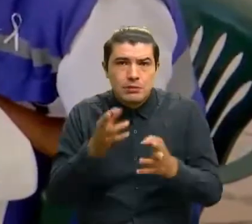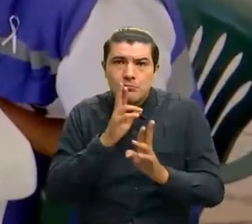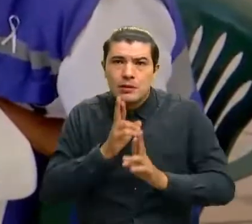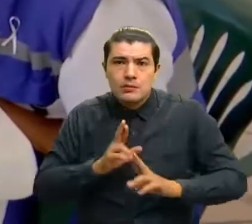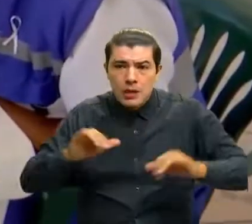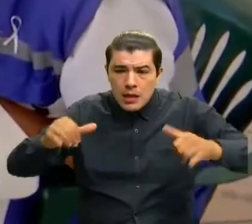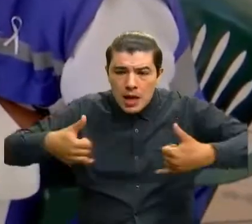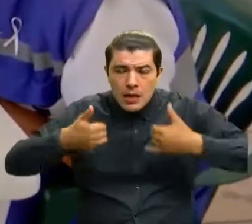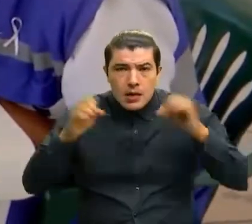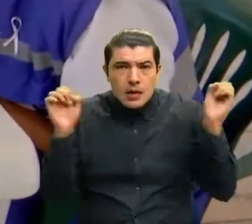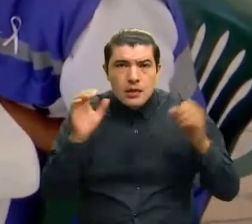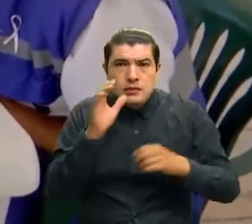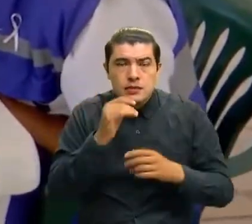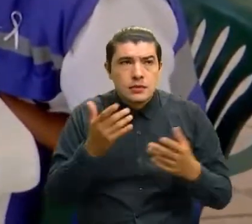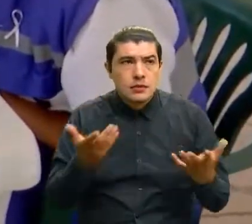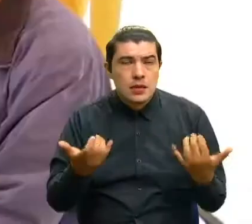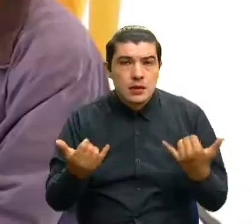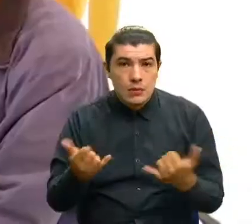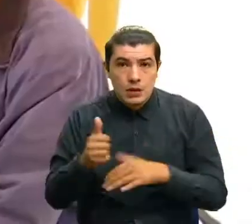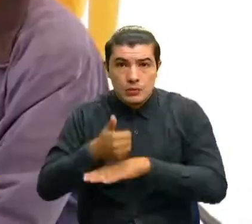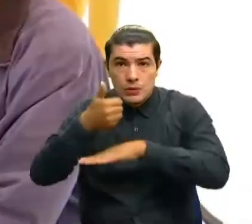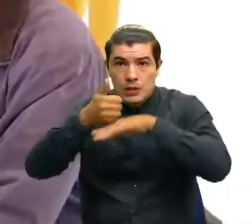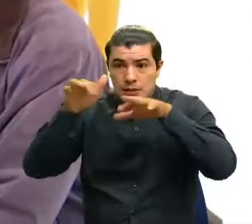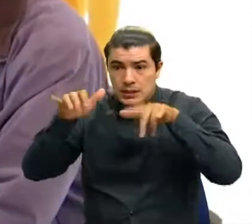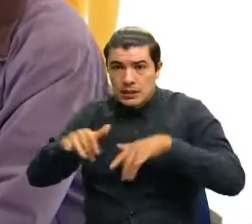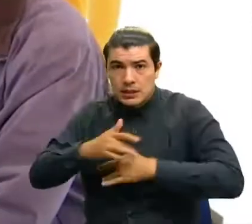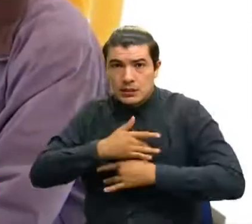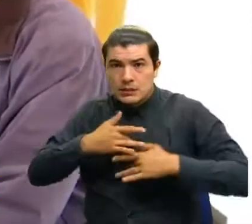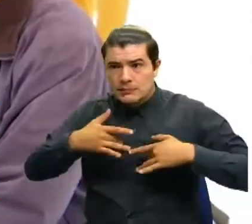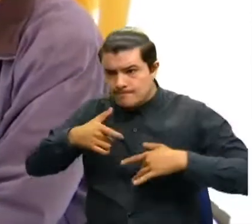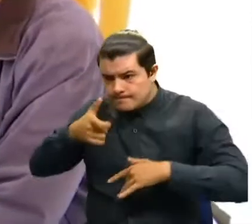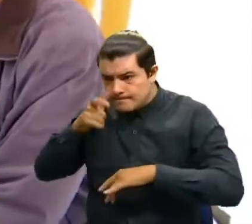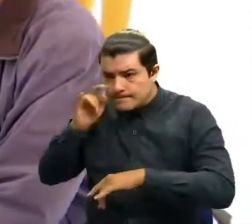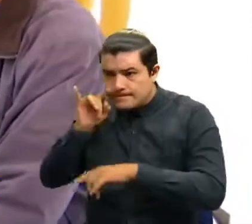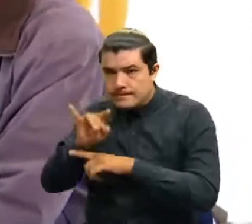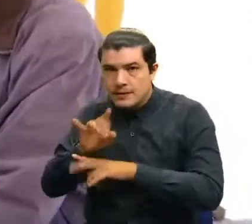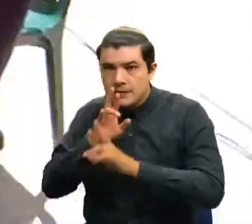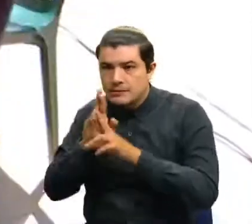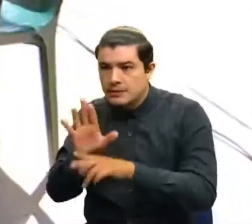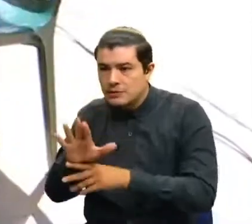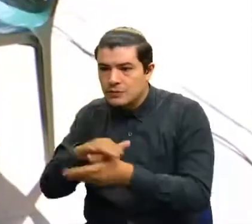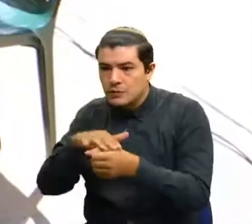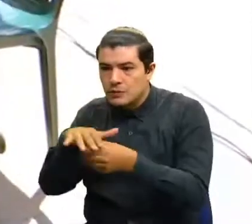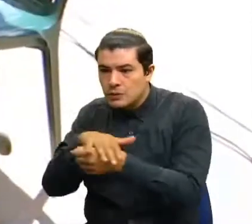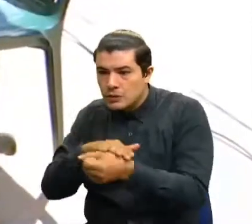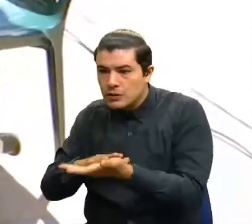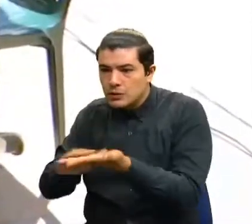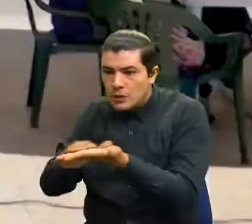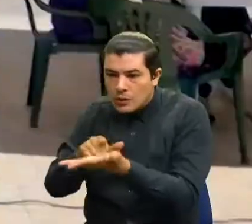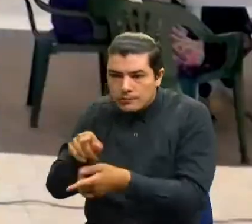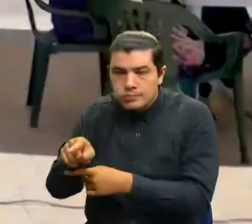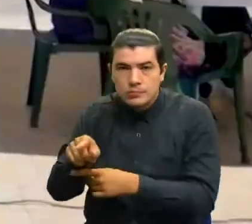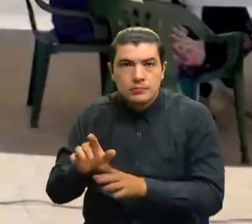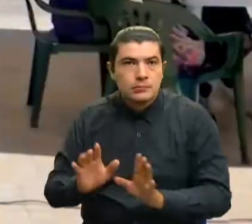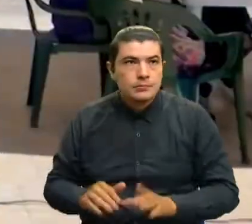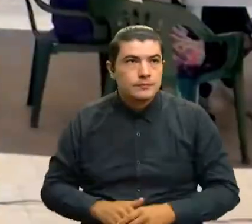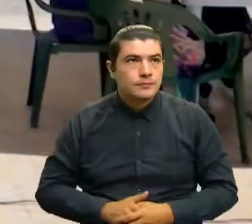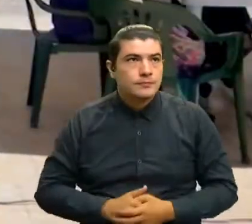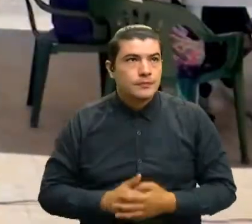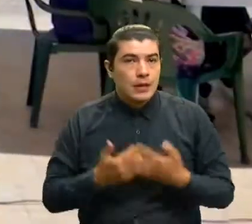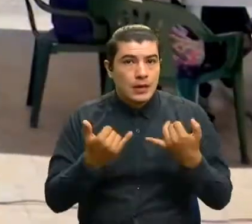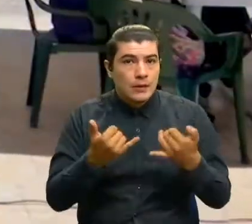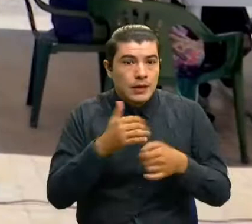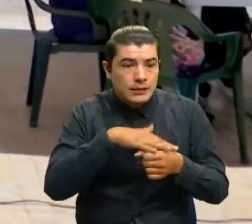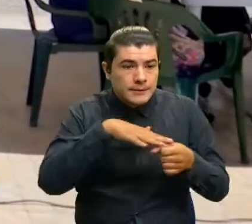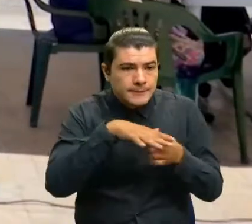parte de la Dirección Local de Salud se espera hacer un seguimiento importante para dar pronta solución a estos casos. Esta es una situación de presión. ¿Para